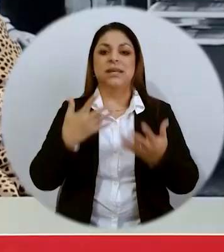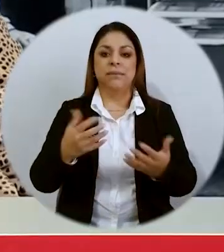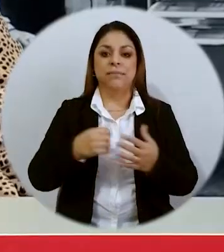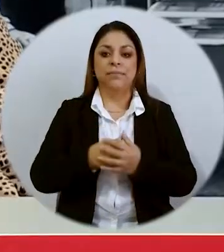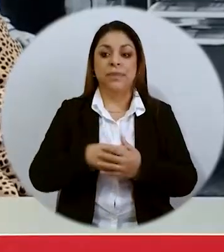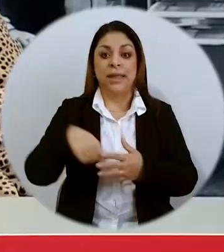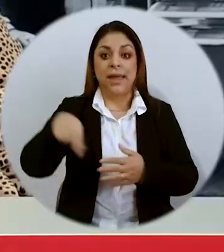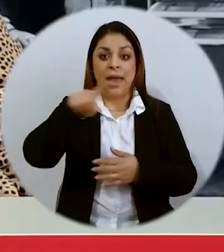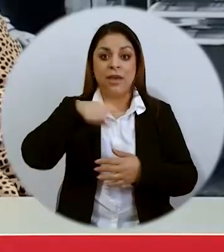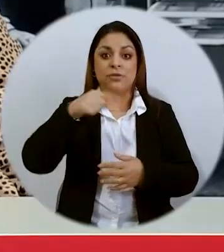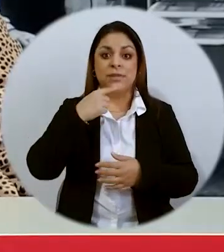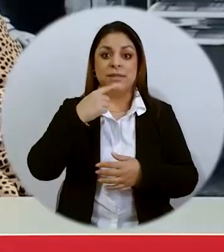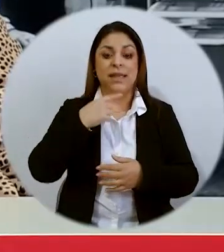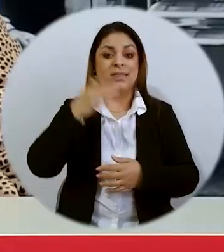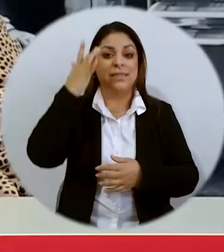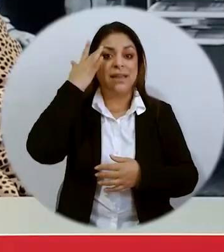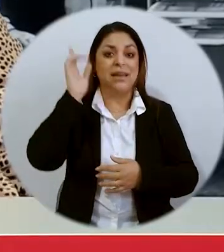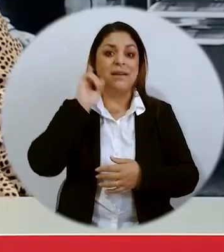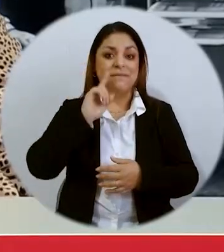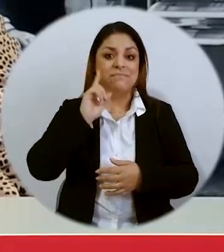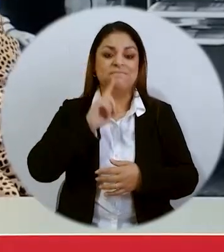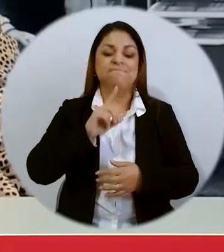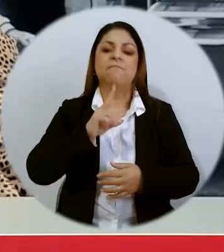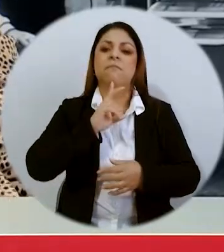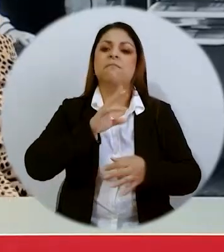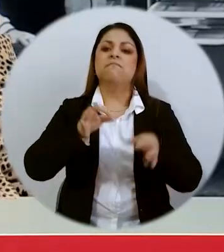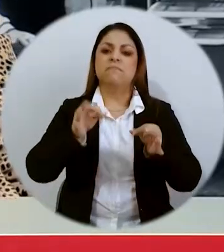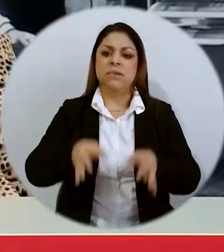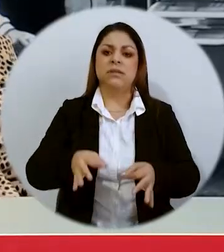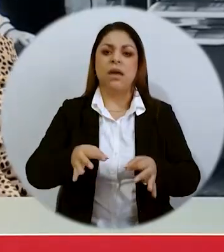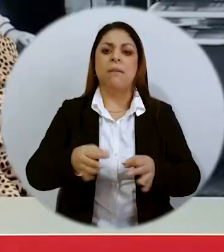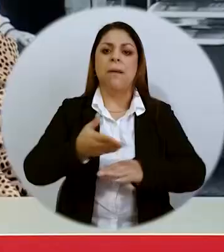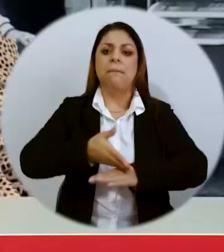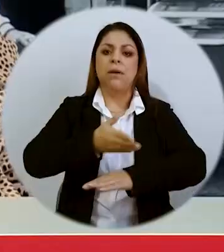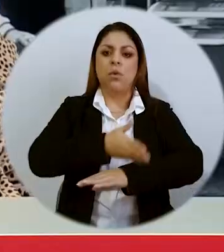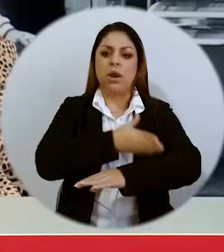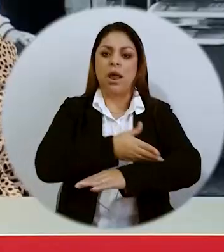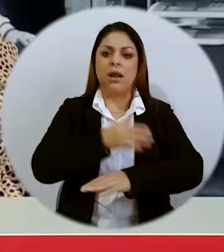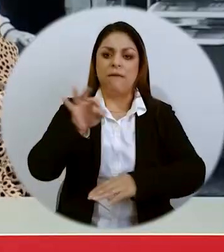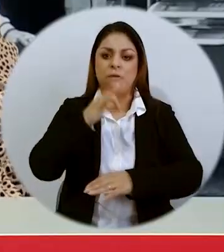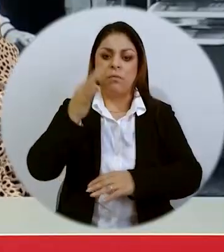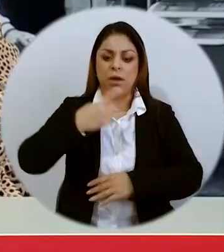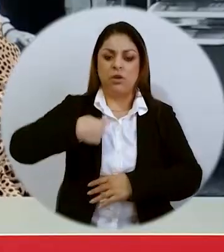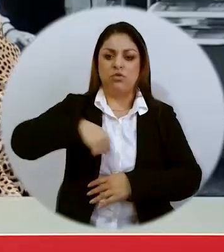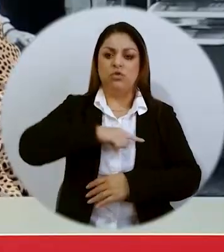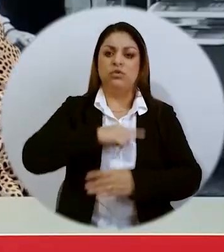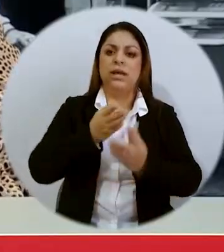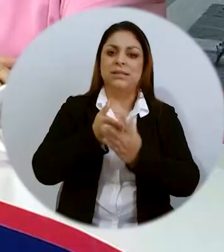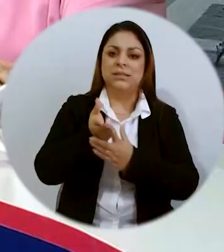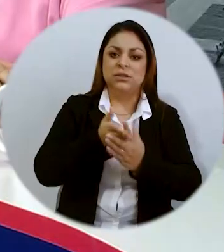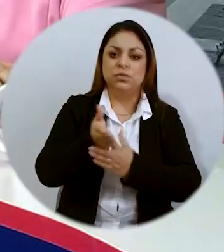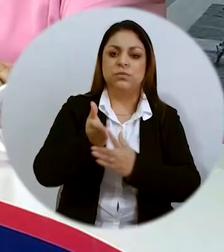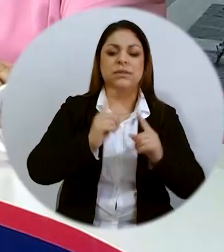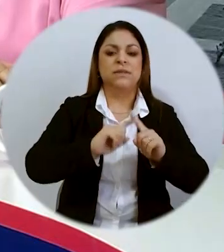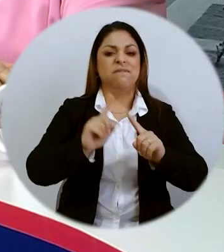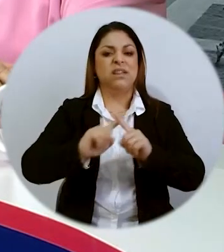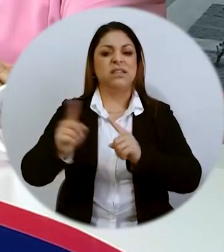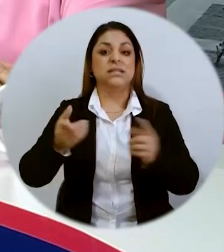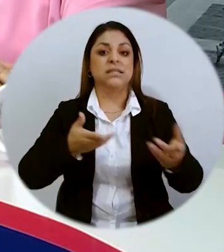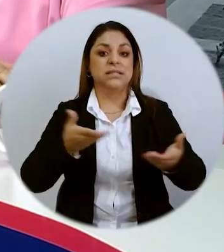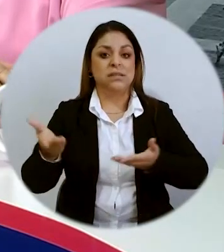estudio muestra que ellos dicen la inteligencia artificial definitivamente va a mejorar la forma en que nosotros accesamos